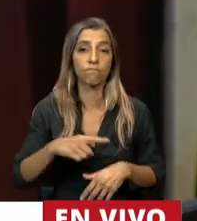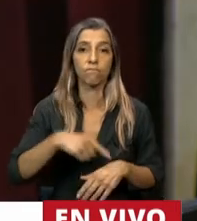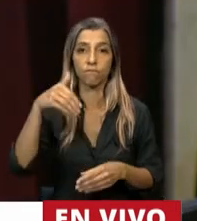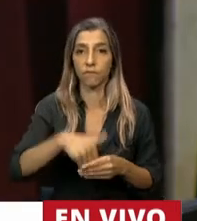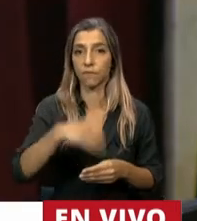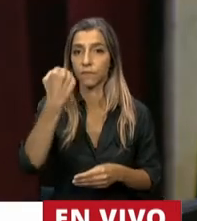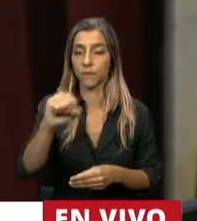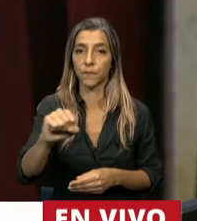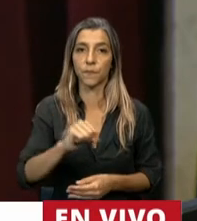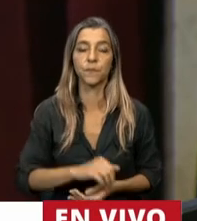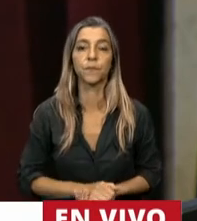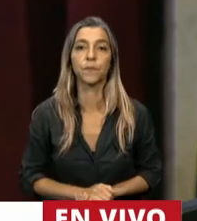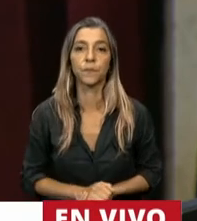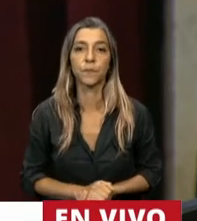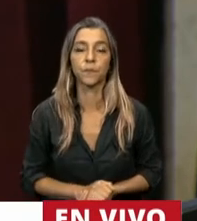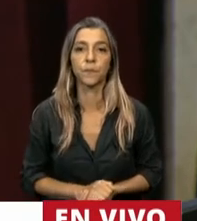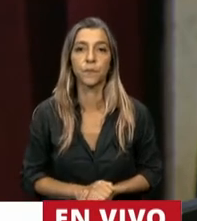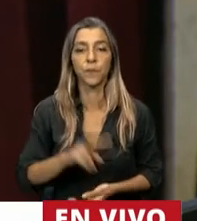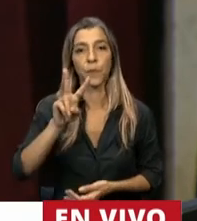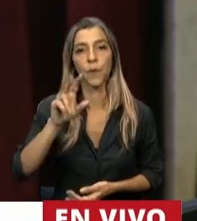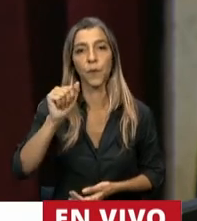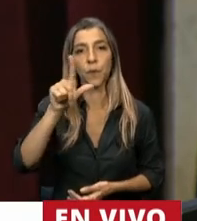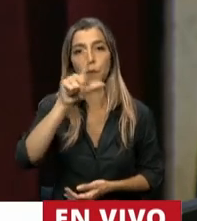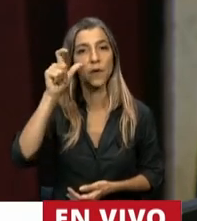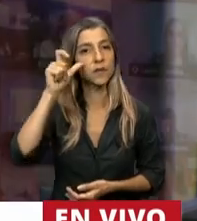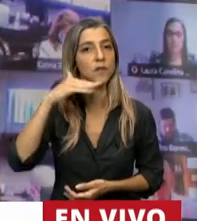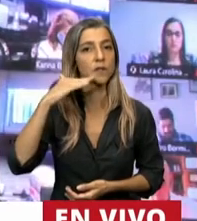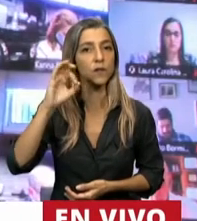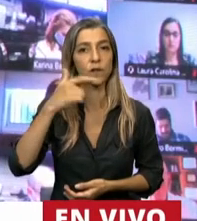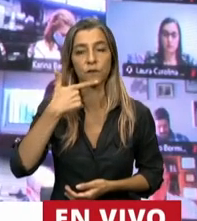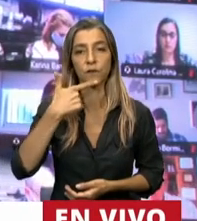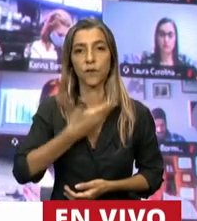Ausente a la hora de votar. Vallejos, Fernanda.